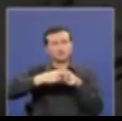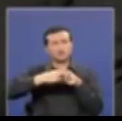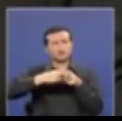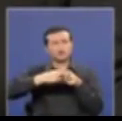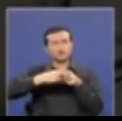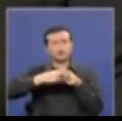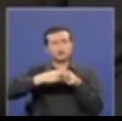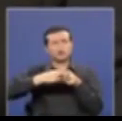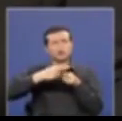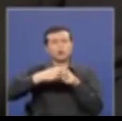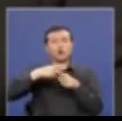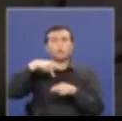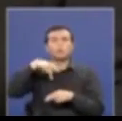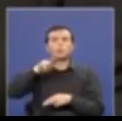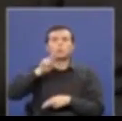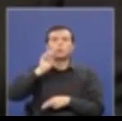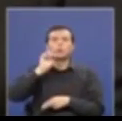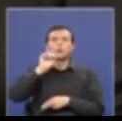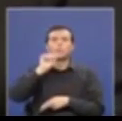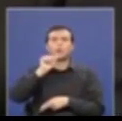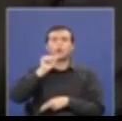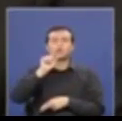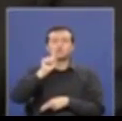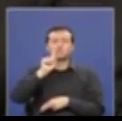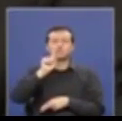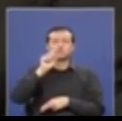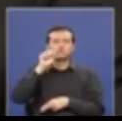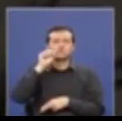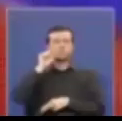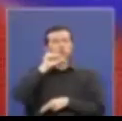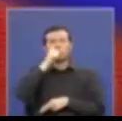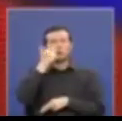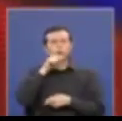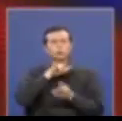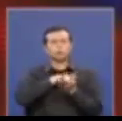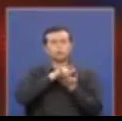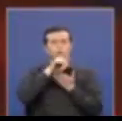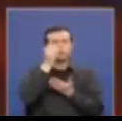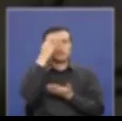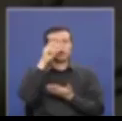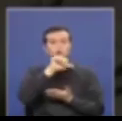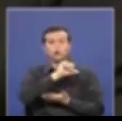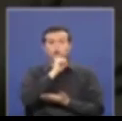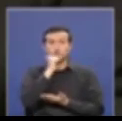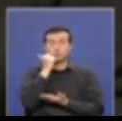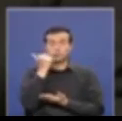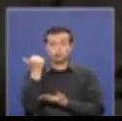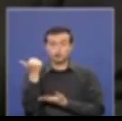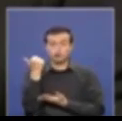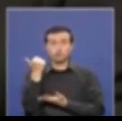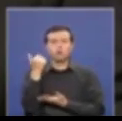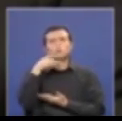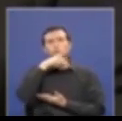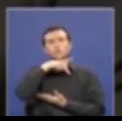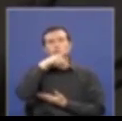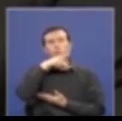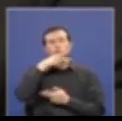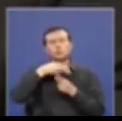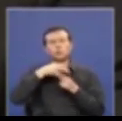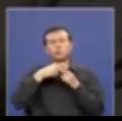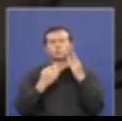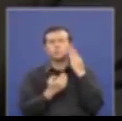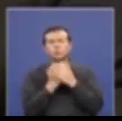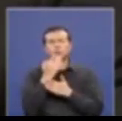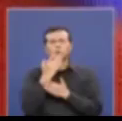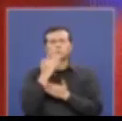Gacela, son Puma. Otros. ¿Los? Puma. Puma, no, Super Puma no, esos son los grandes. Los de Corea, sí. Lo que están en Puerto Viejo, son